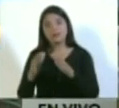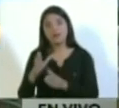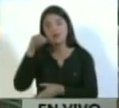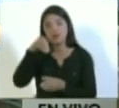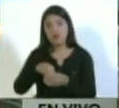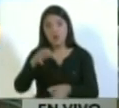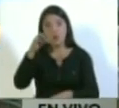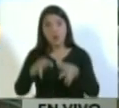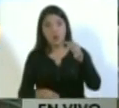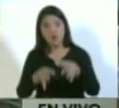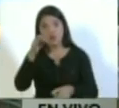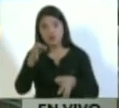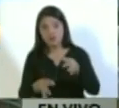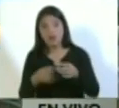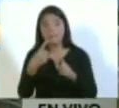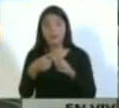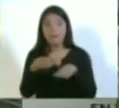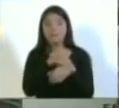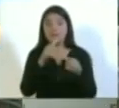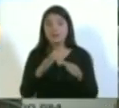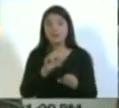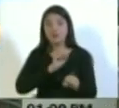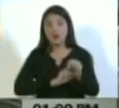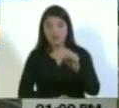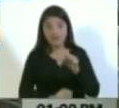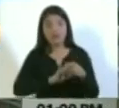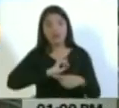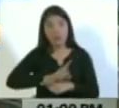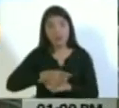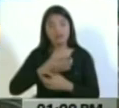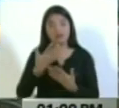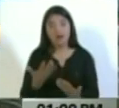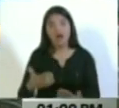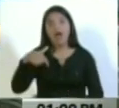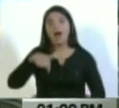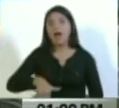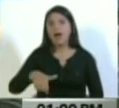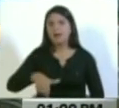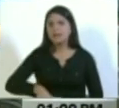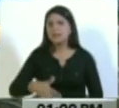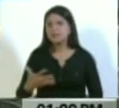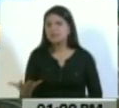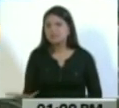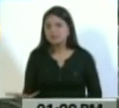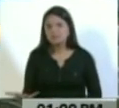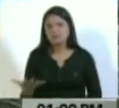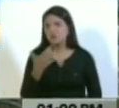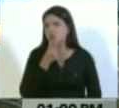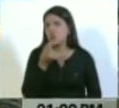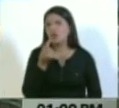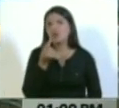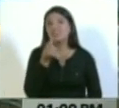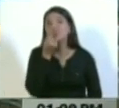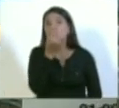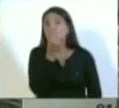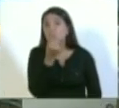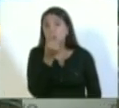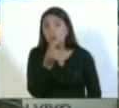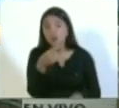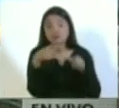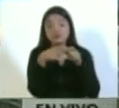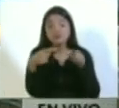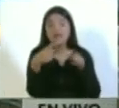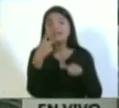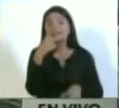Justicia y el Ministro de la Defensa para cumplir la orden. Aquí no va a pasar ni un solo papel de 100